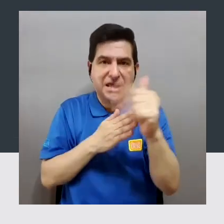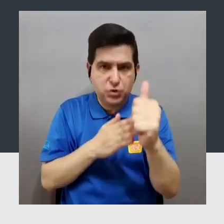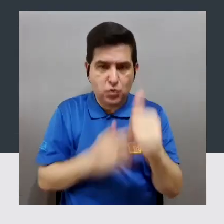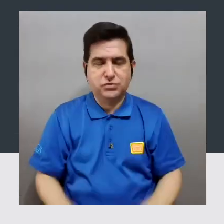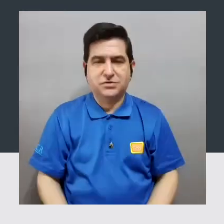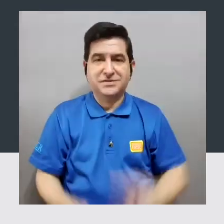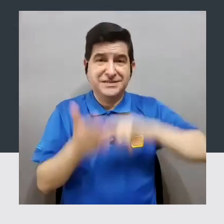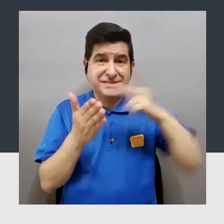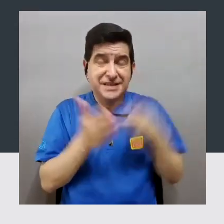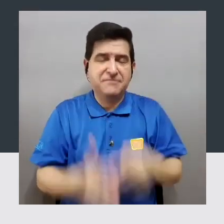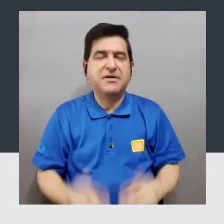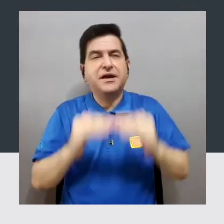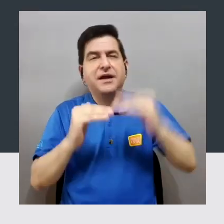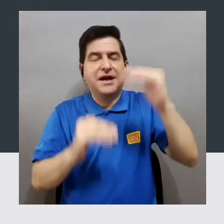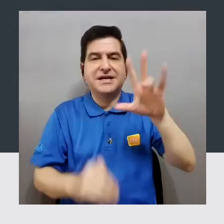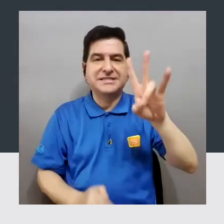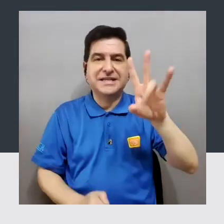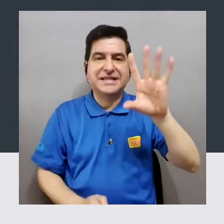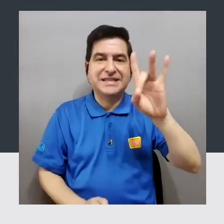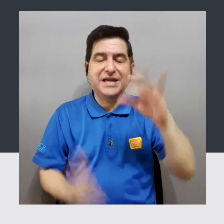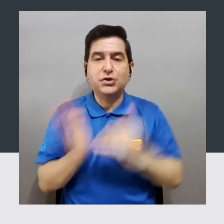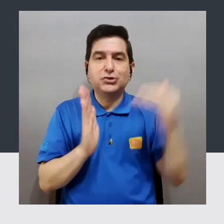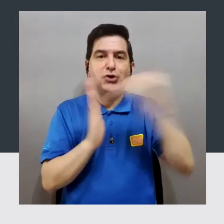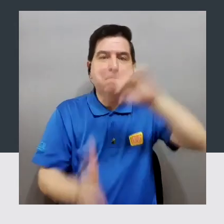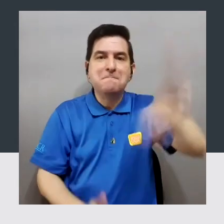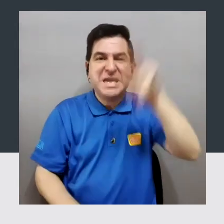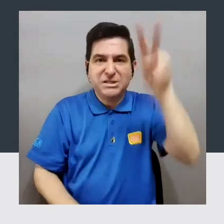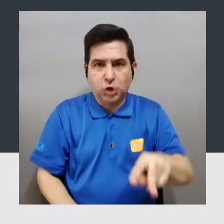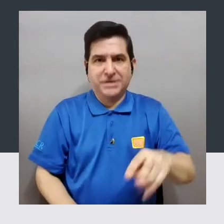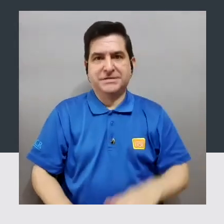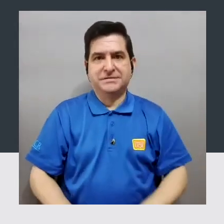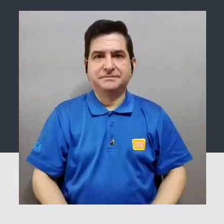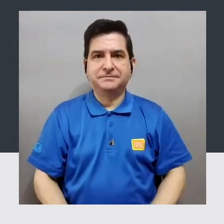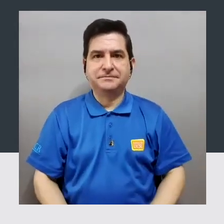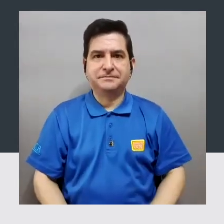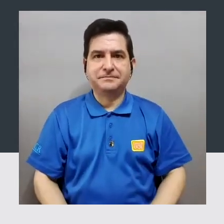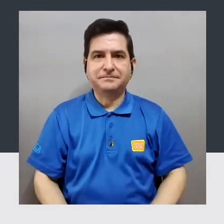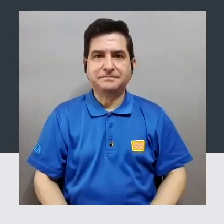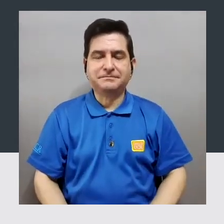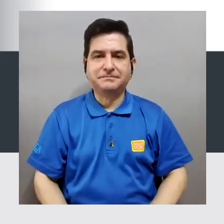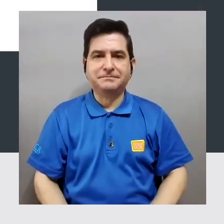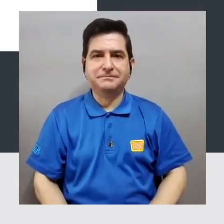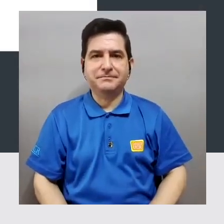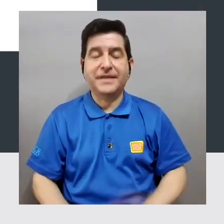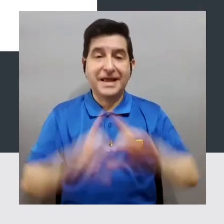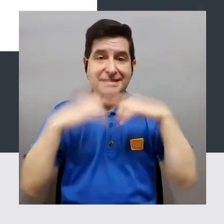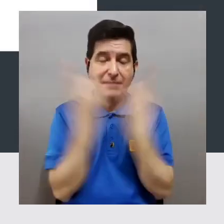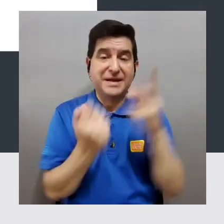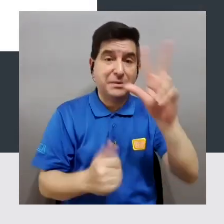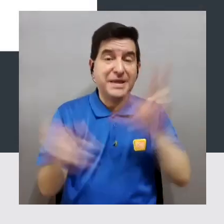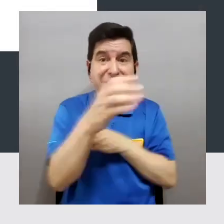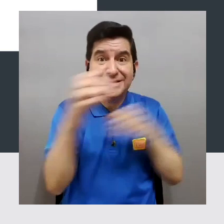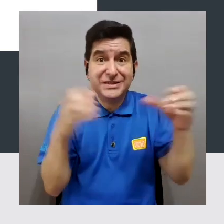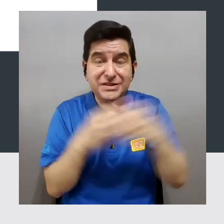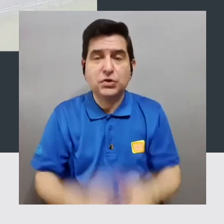$132,500, es decir, un poco más de 78 millones de colones. Un apartamento con